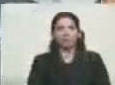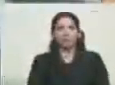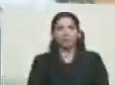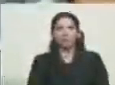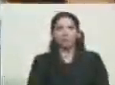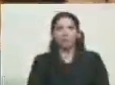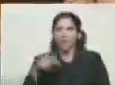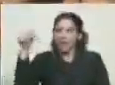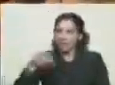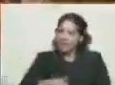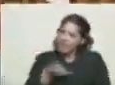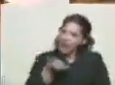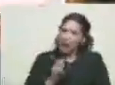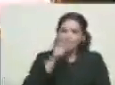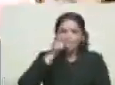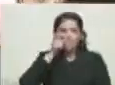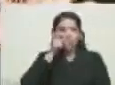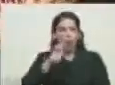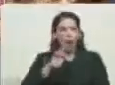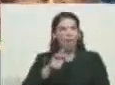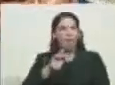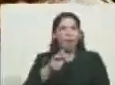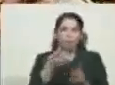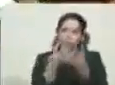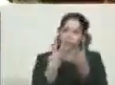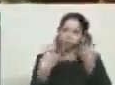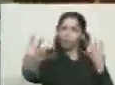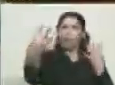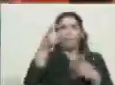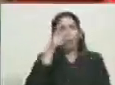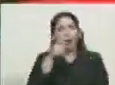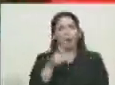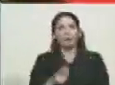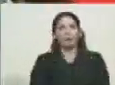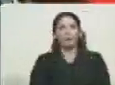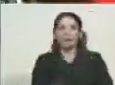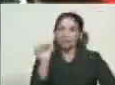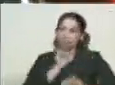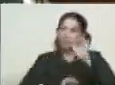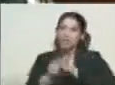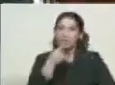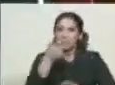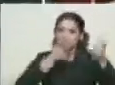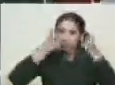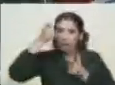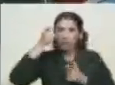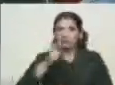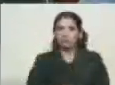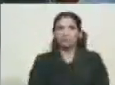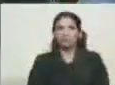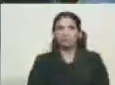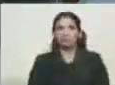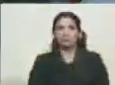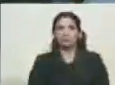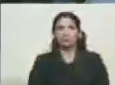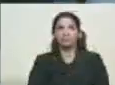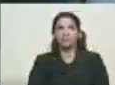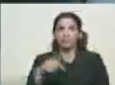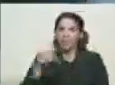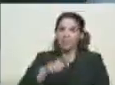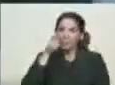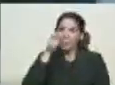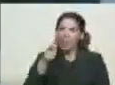Aquí hay un pueblo, aquí hay mucho pueblo para defenderlo. Y les voy a decir algo, como dijo el comandante. Ese pueblo